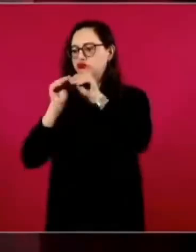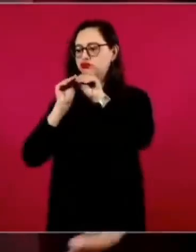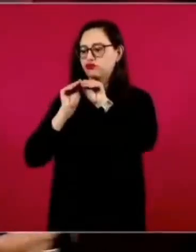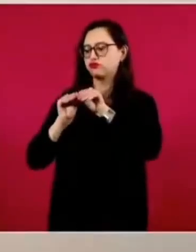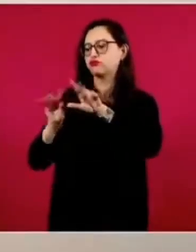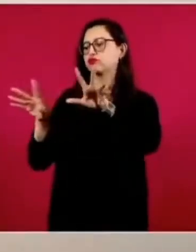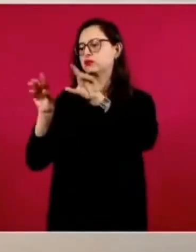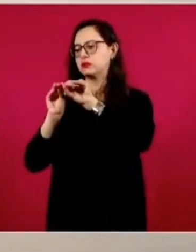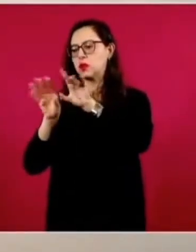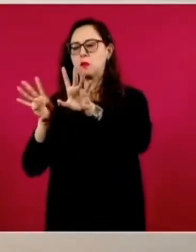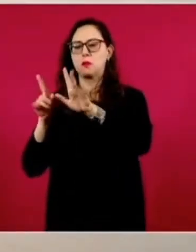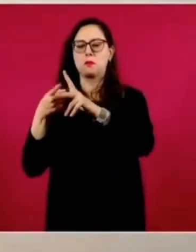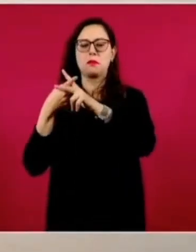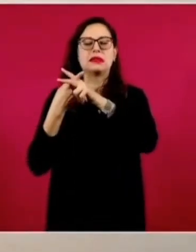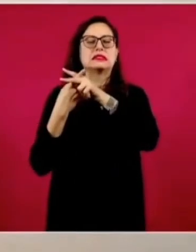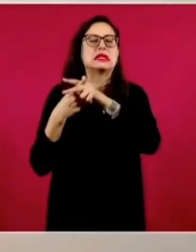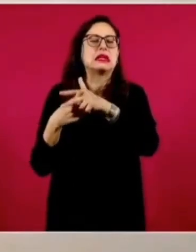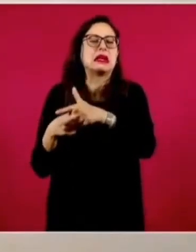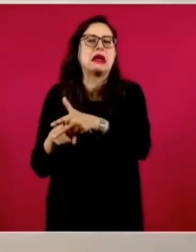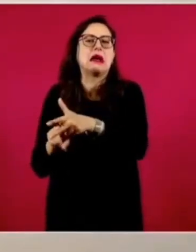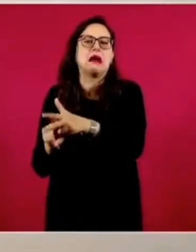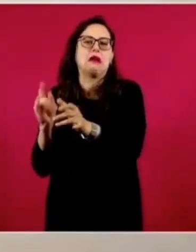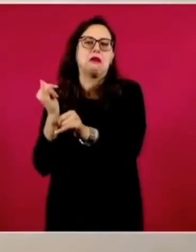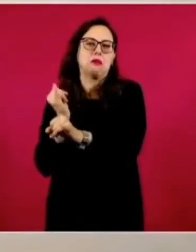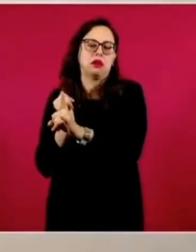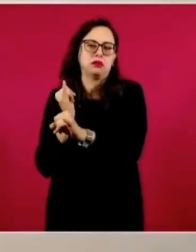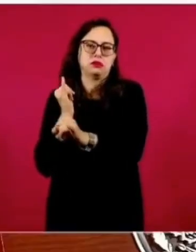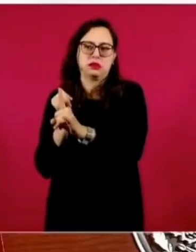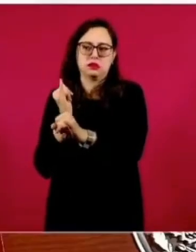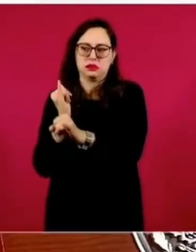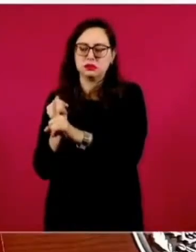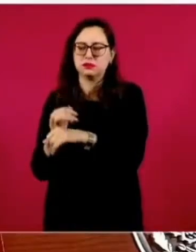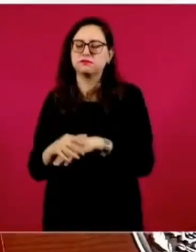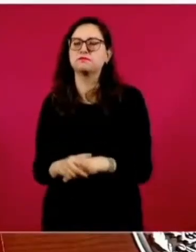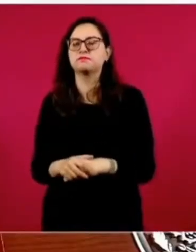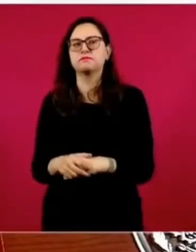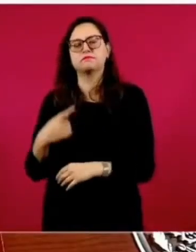bloqueados, y iban a nombrar a ese consejo.